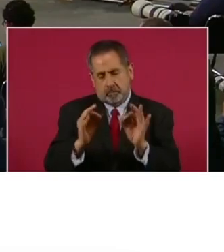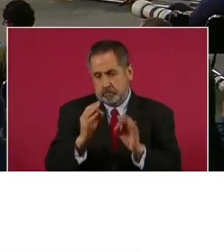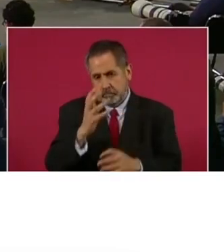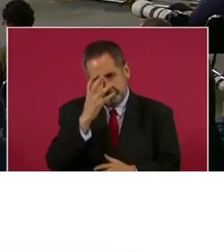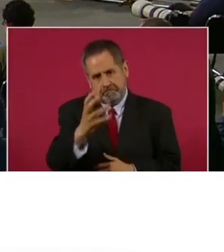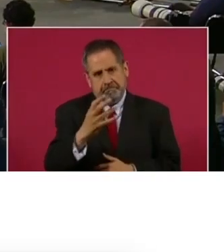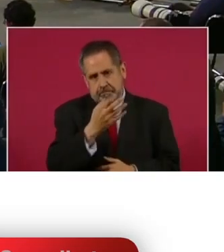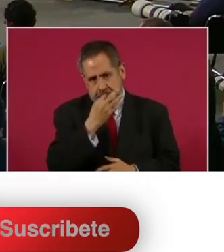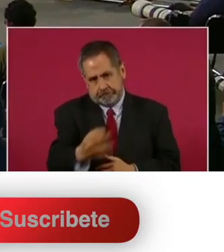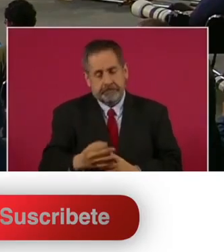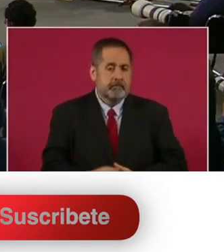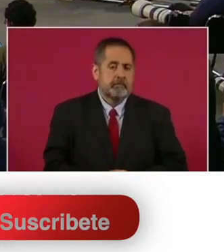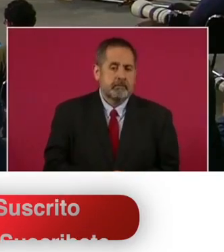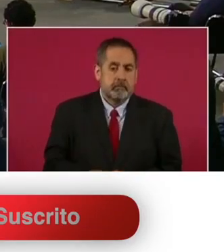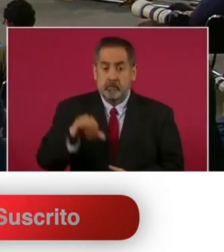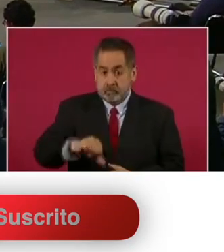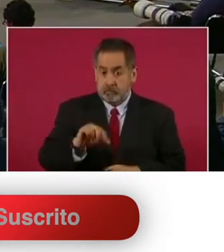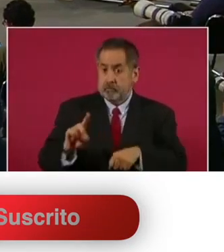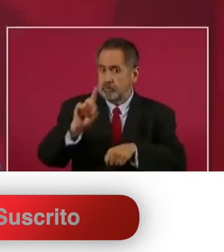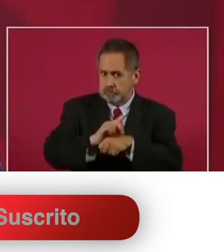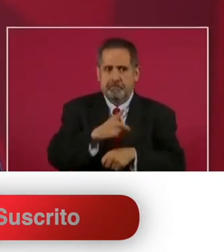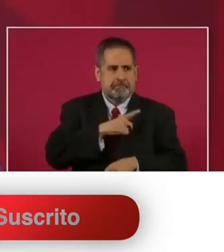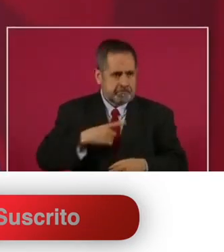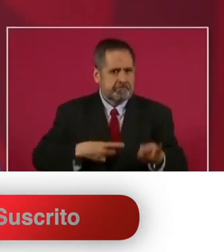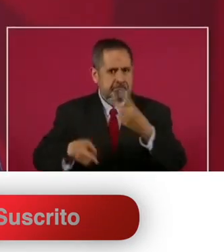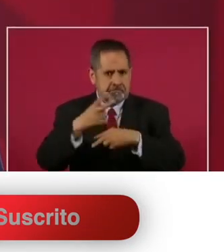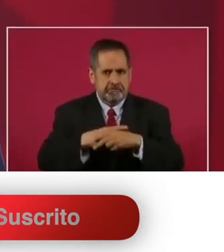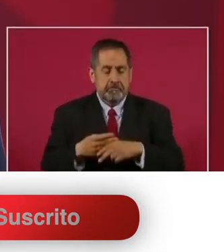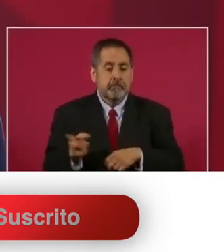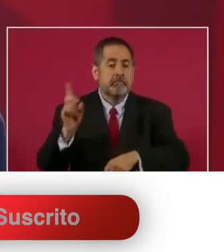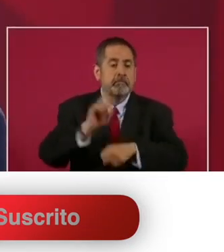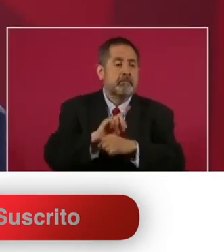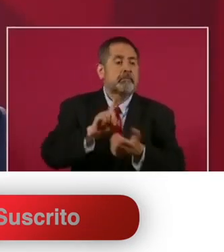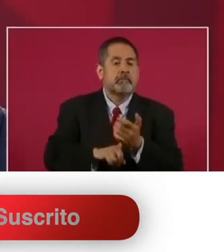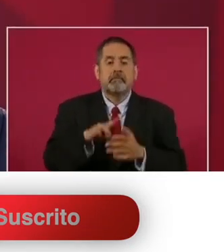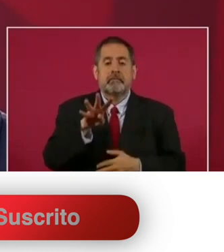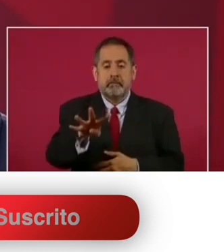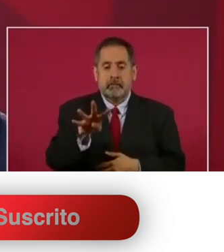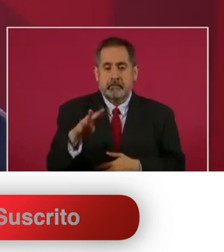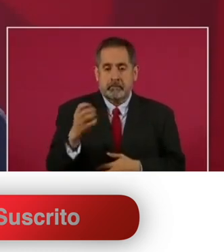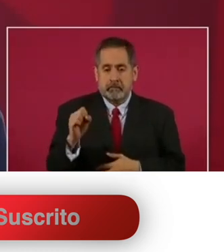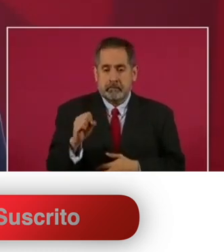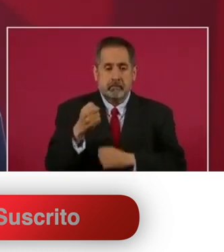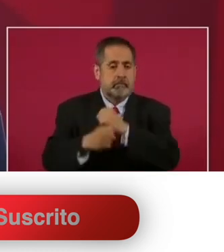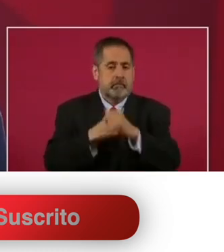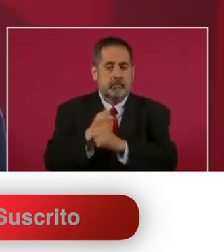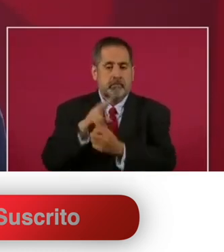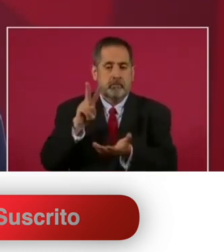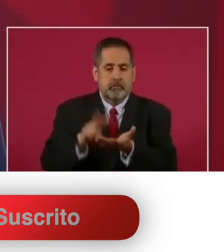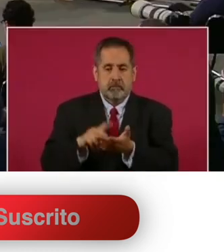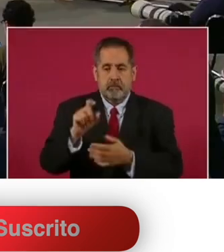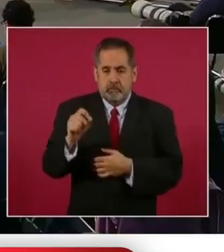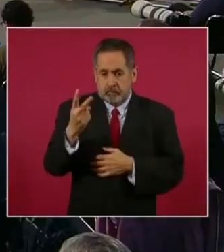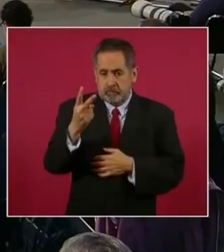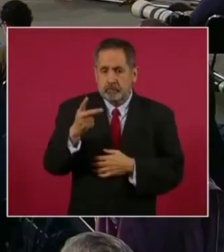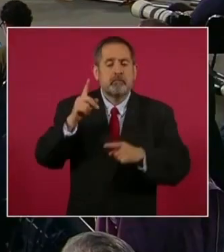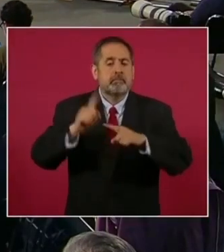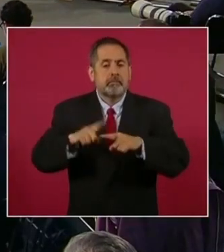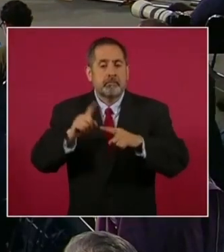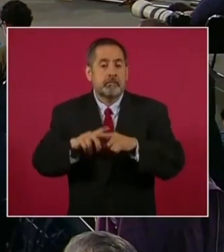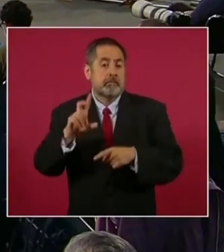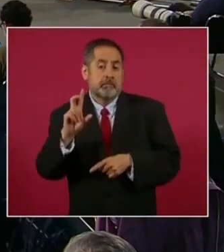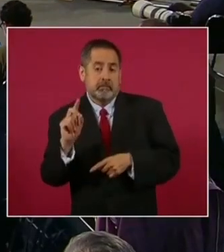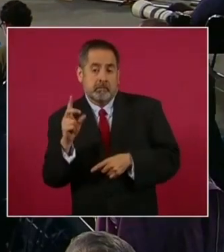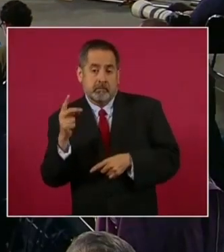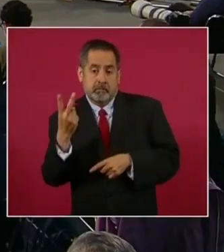Hay que participar el día de hoy, es 19 de septiembre de 2022, van a participar las